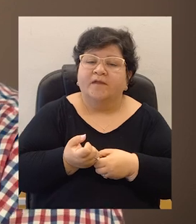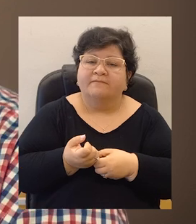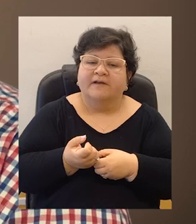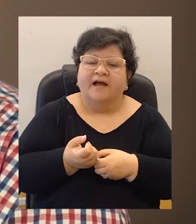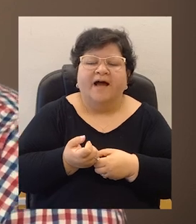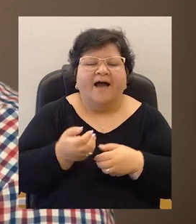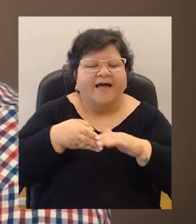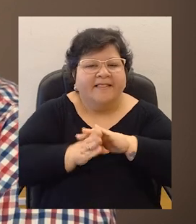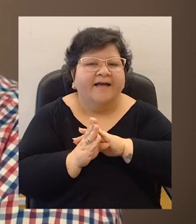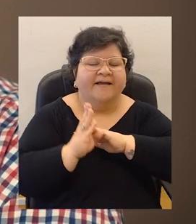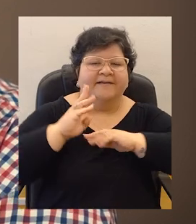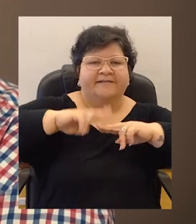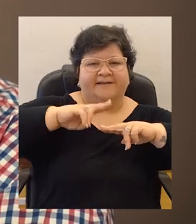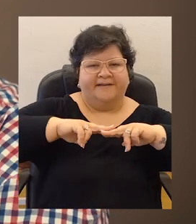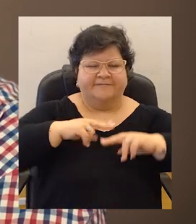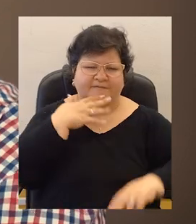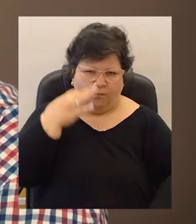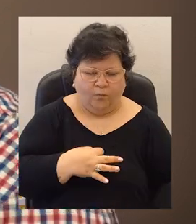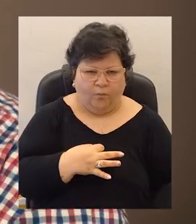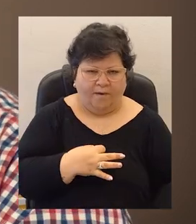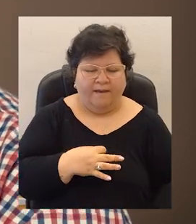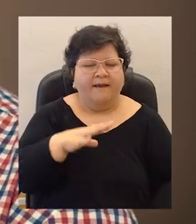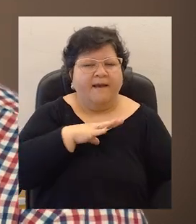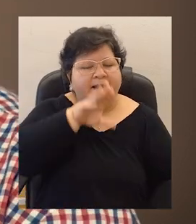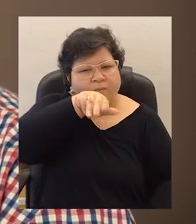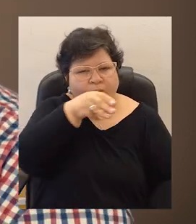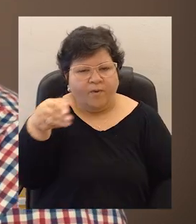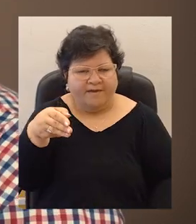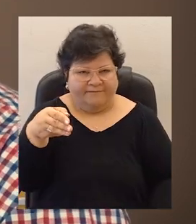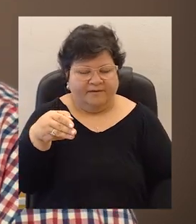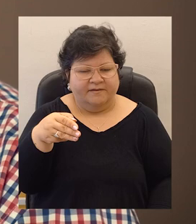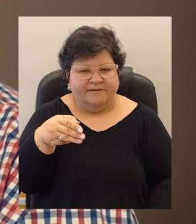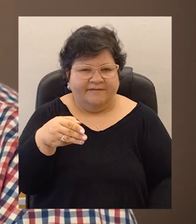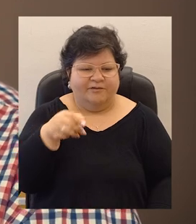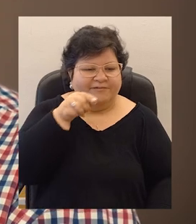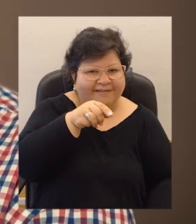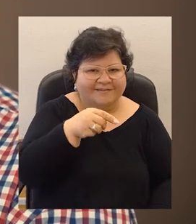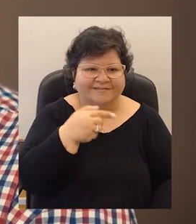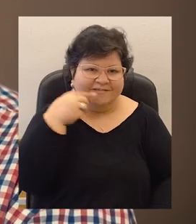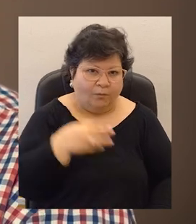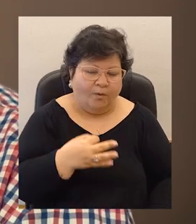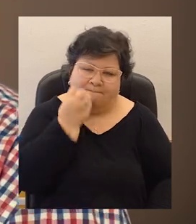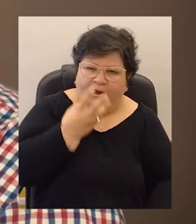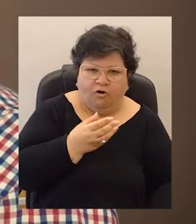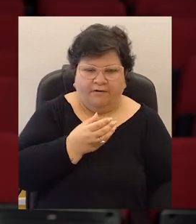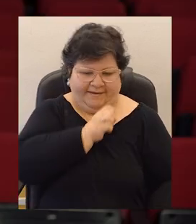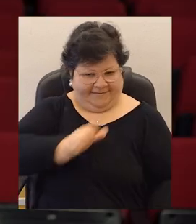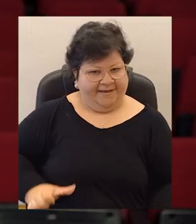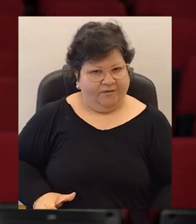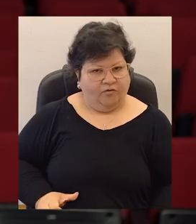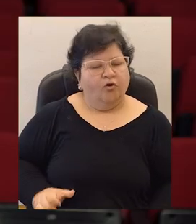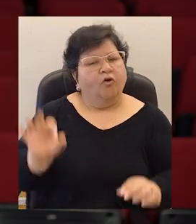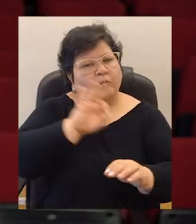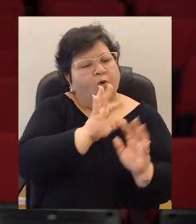más segura además hay páginas sobre navegación segura prefieran siempre las páginas que son estatales o de